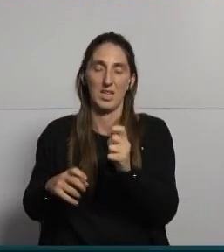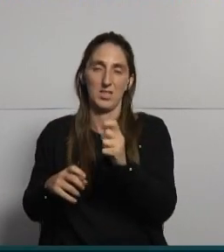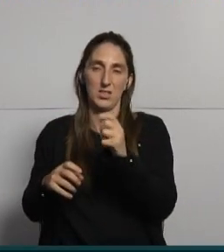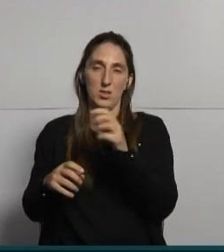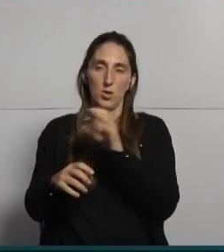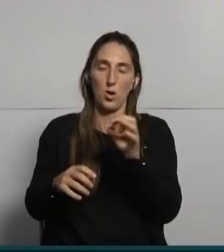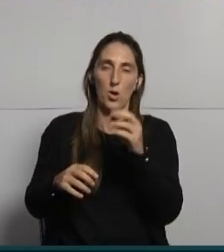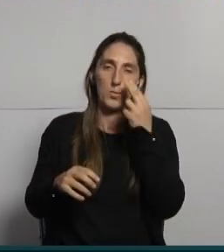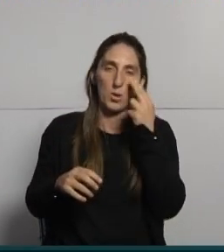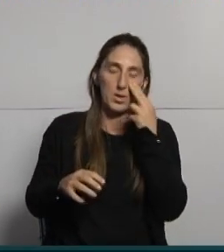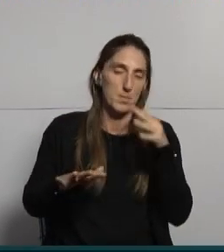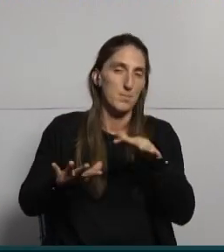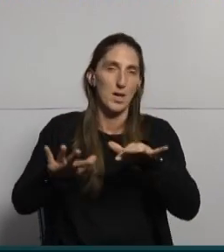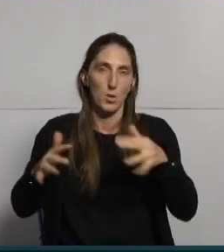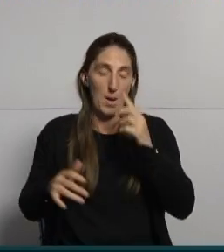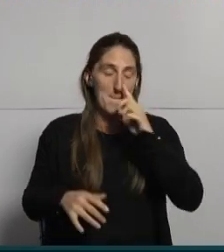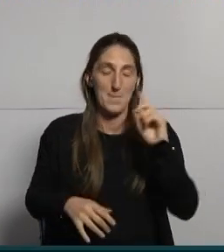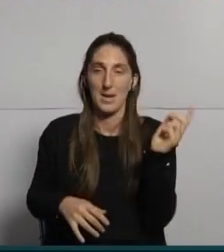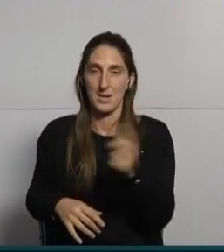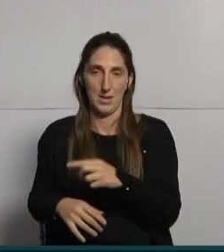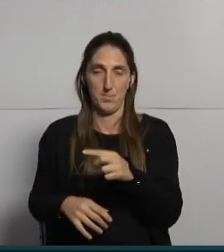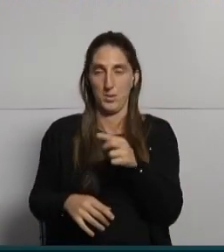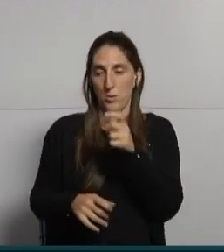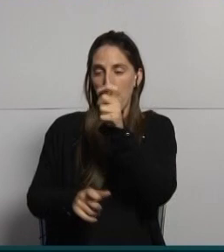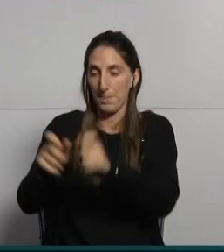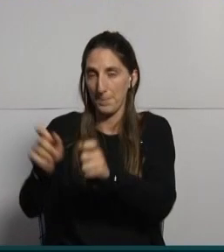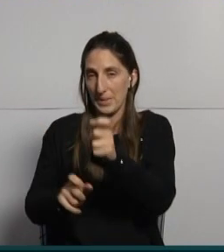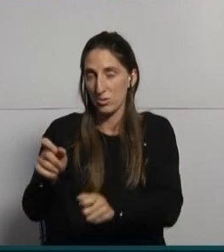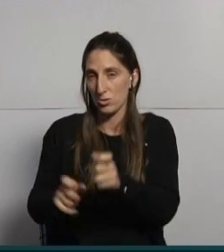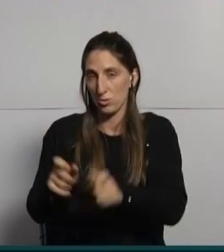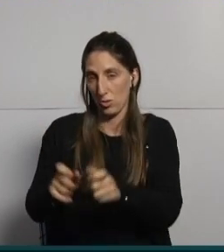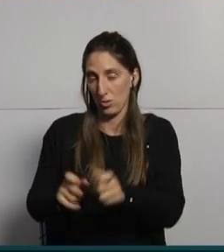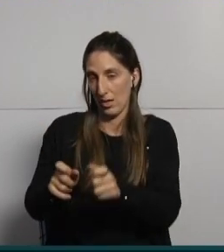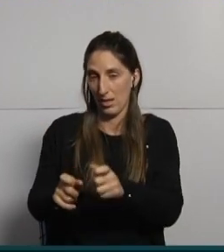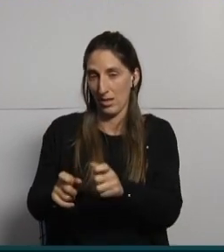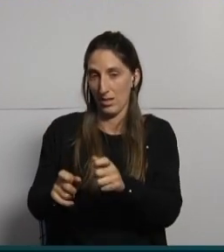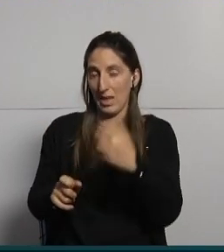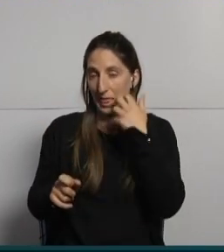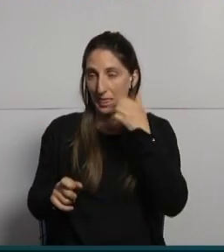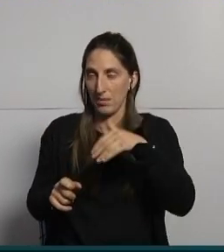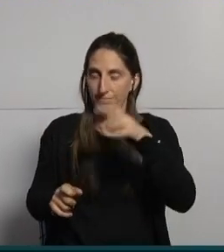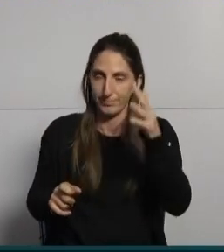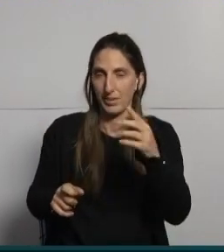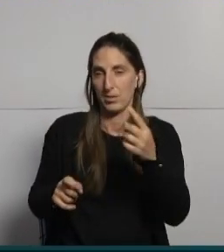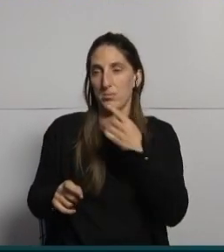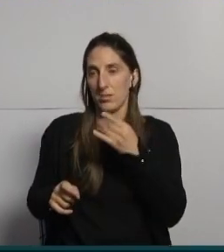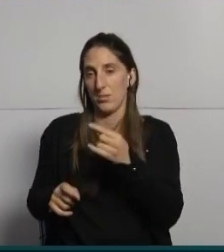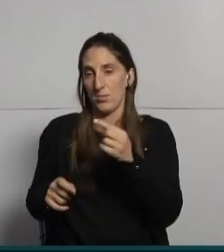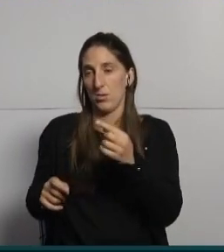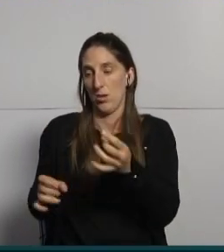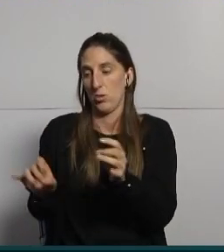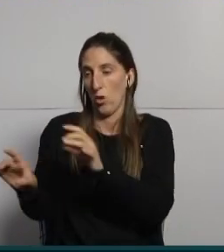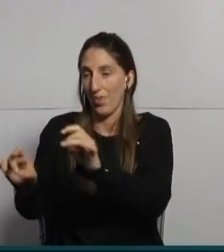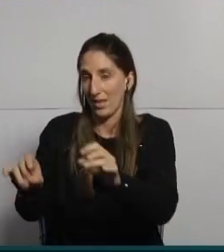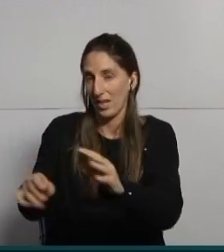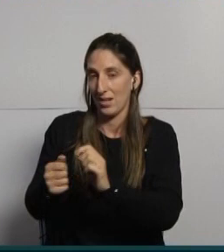factores que aceleran o hacen más propenso a la población de riesgo de contraer COVID, por ejemplo? Eso, bueno, hay que nutrir una